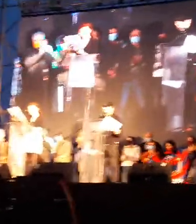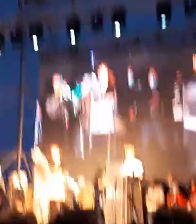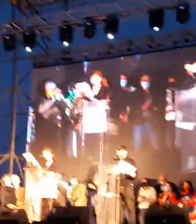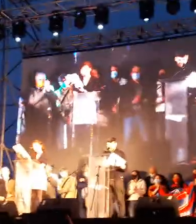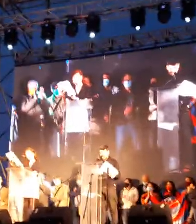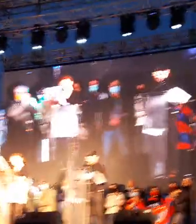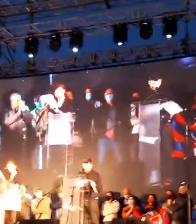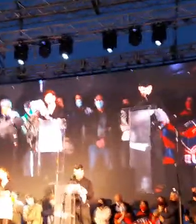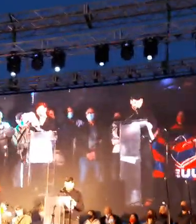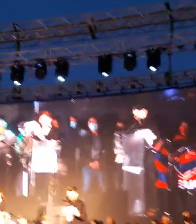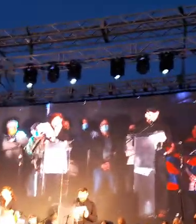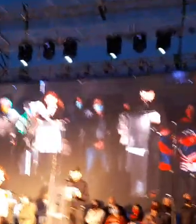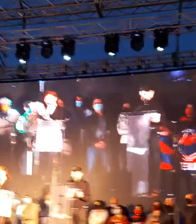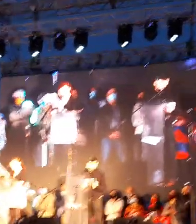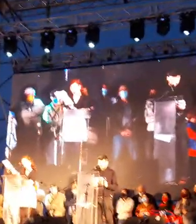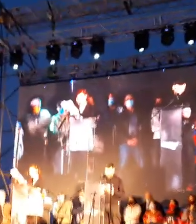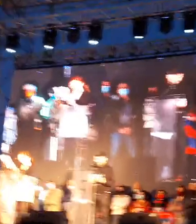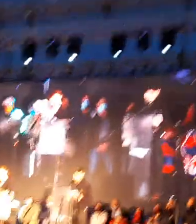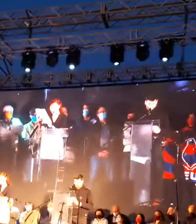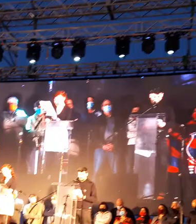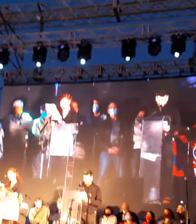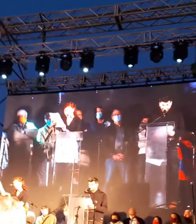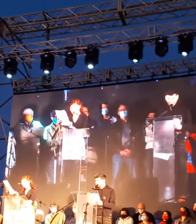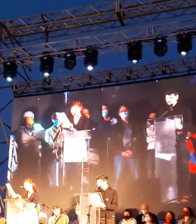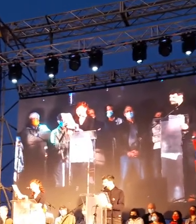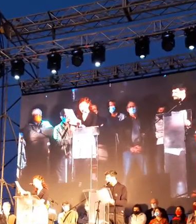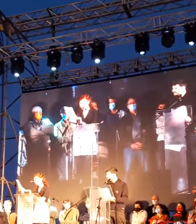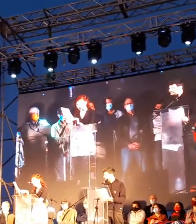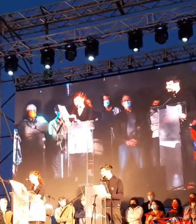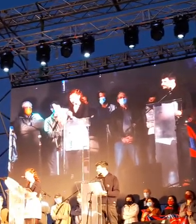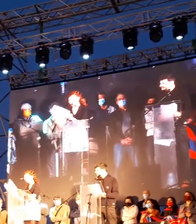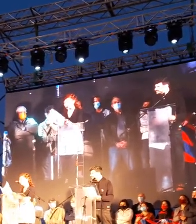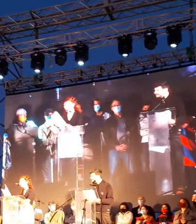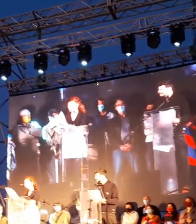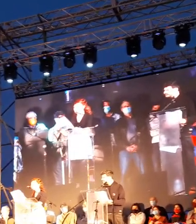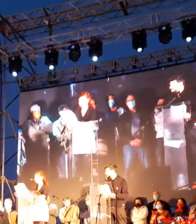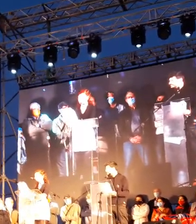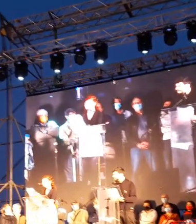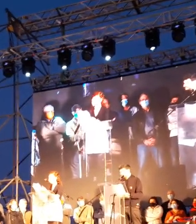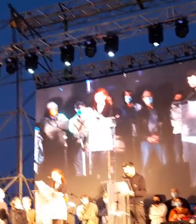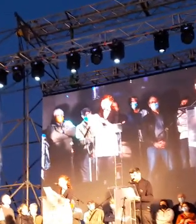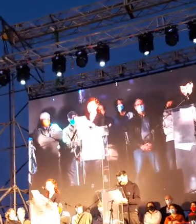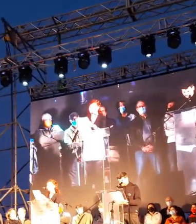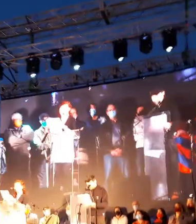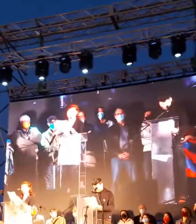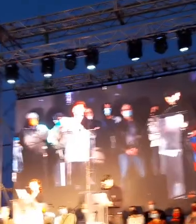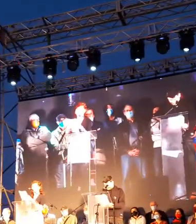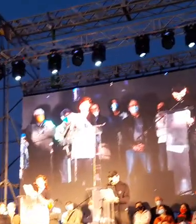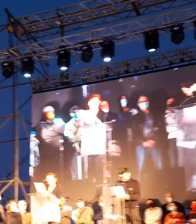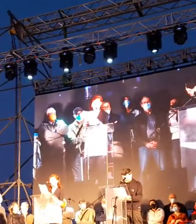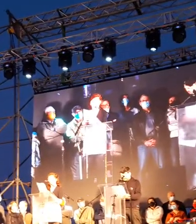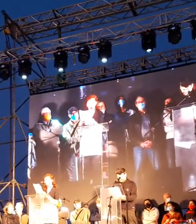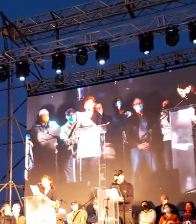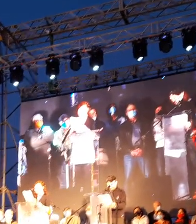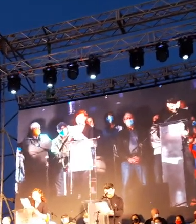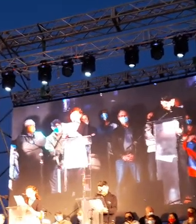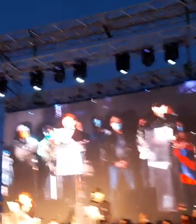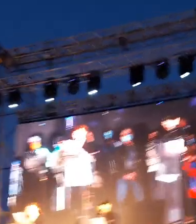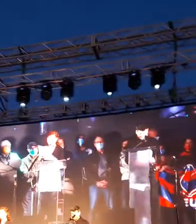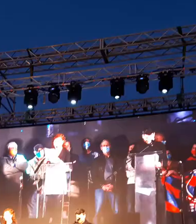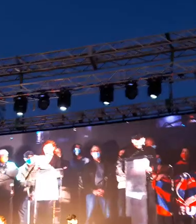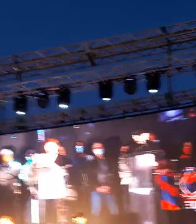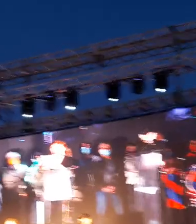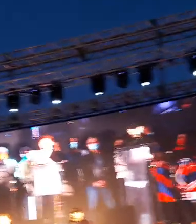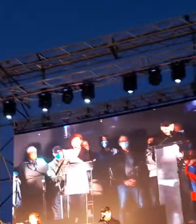Ahorrar millones de dólares en medio de una pandemia, mientras se deteriora a ojos vista la calidad de vida de nuestra gente y la calidad de